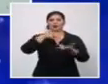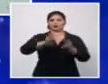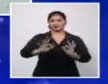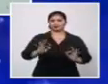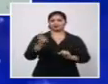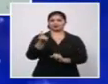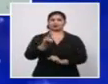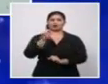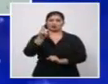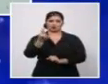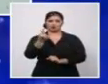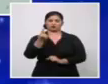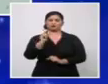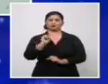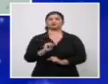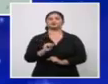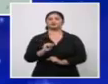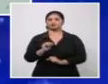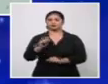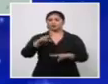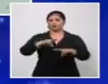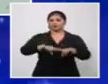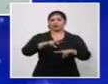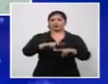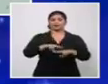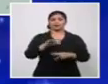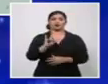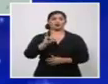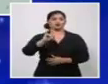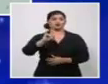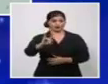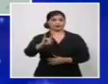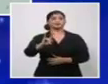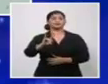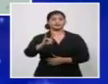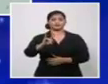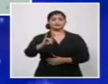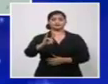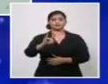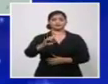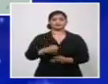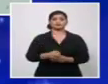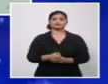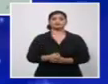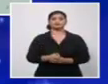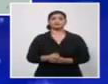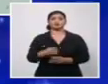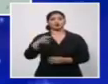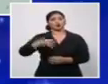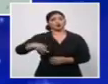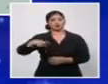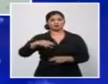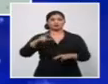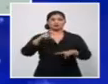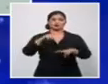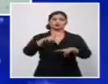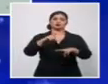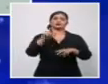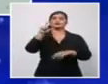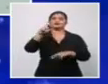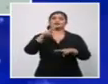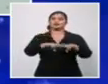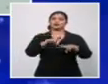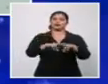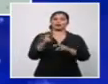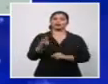municipio de Bauta, de La Habana, 9 importados, 1 del municipio Centro Habana, 2 de Plaza